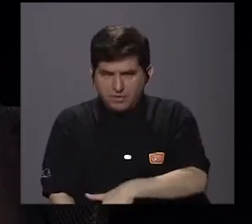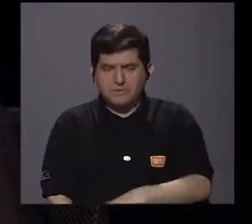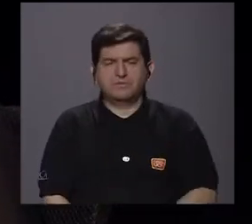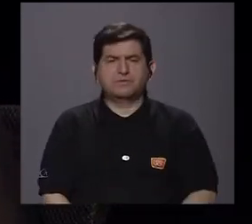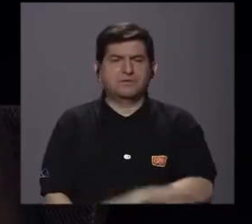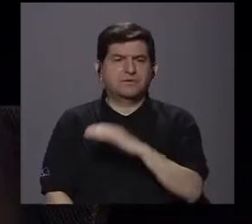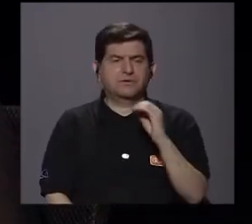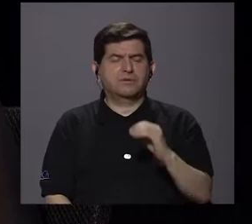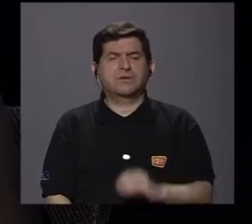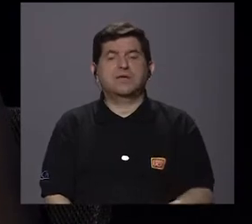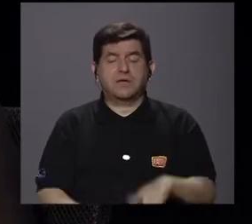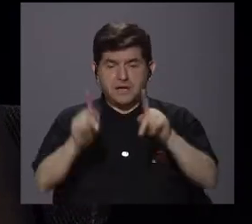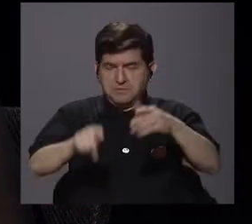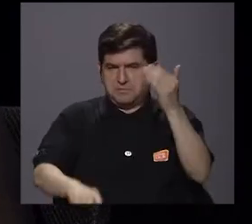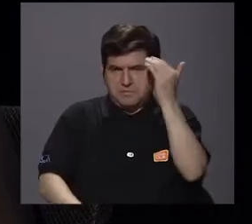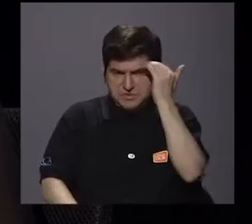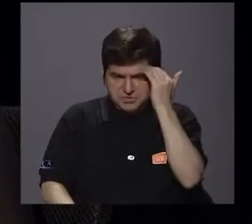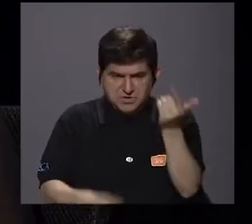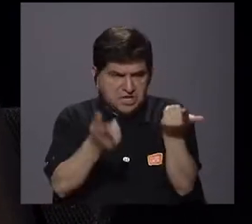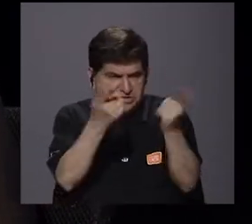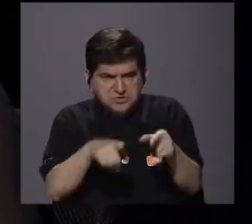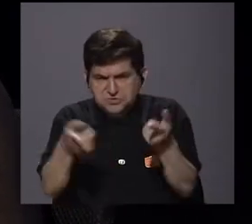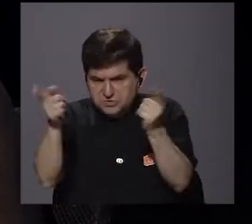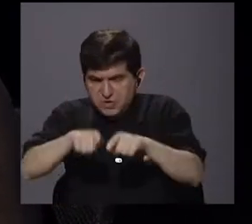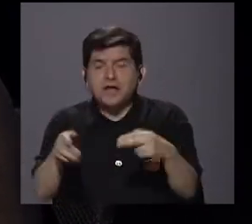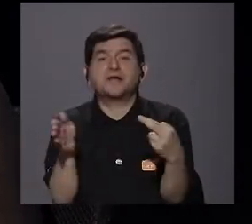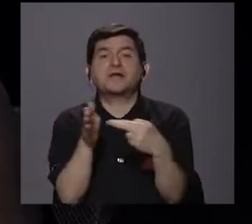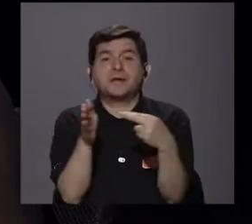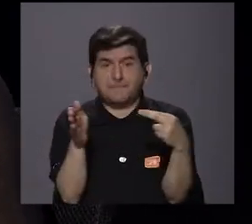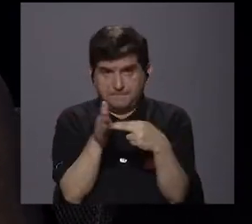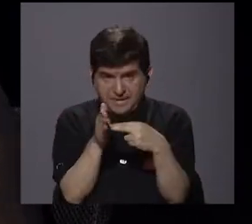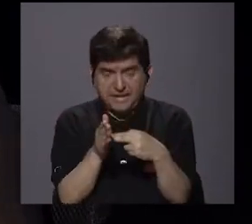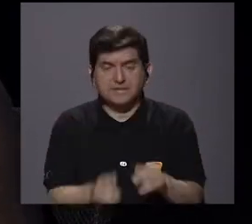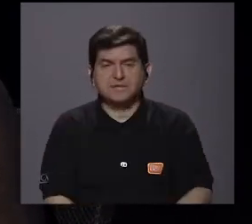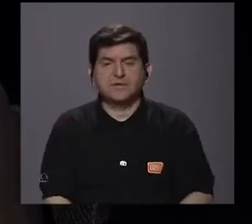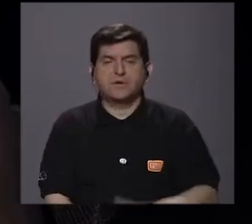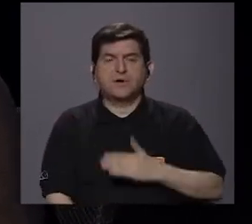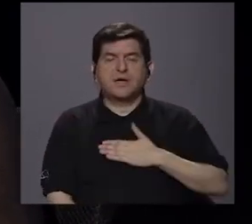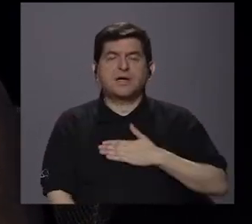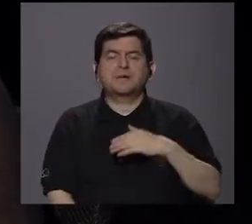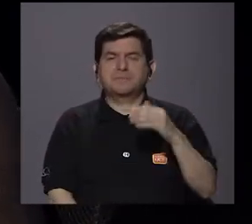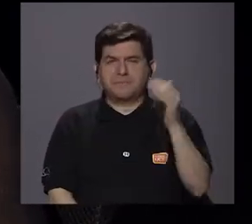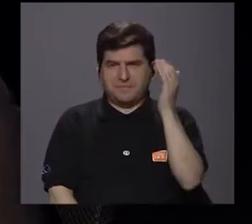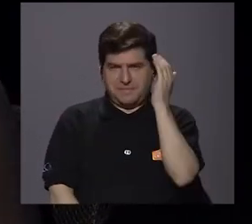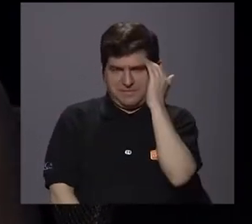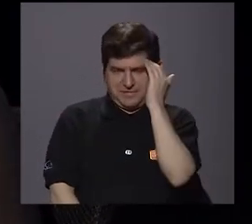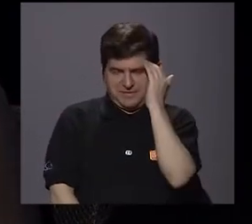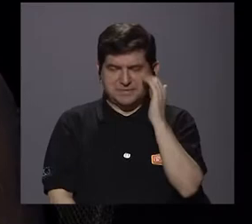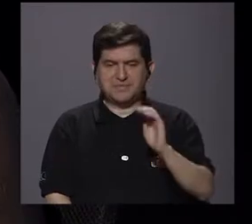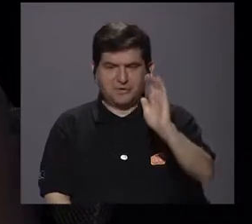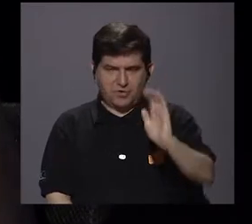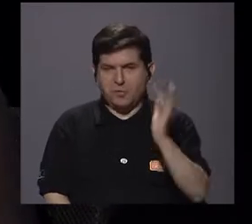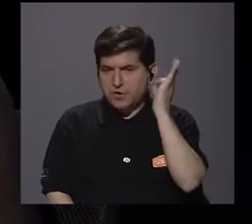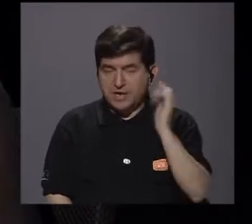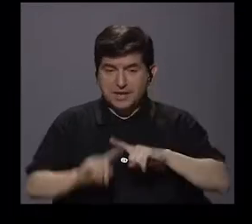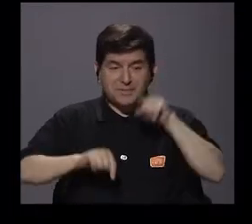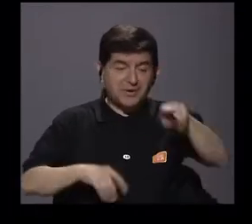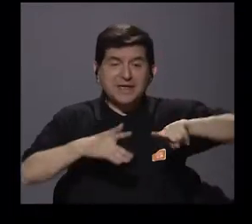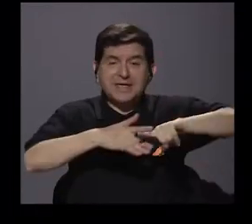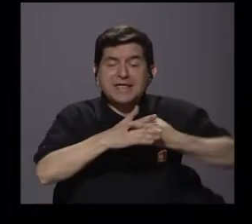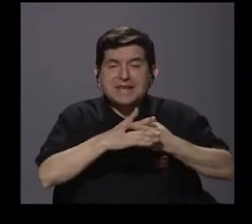y hacerle saber a la gente qué es lo que está pasando, repito, en mi mentalidad de niña. Pero es ahí donde nace el